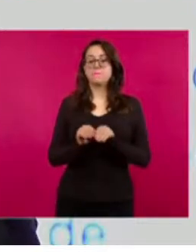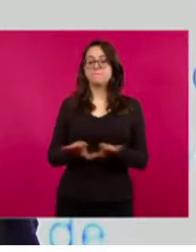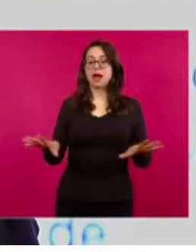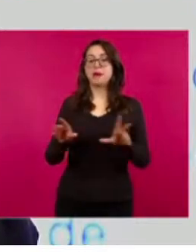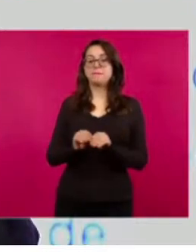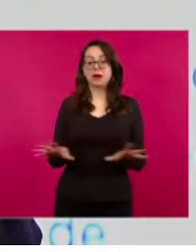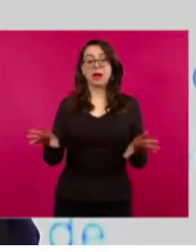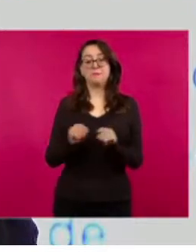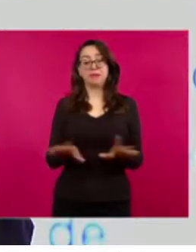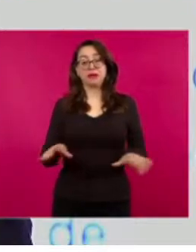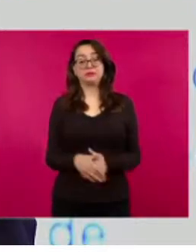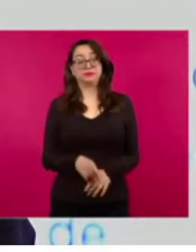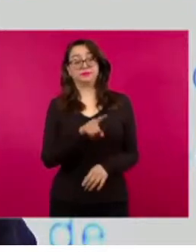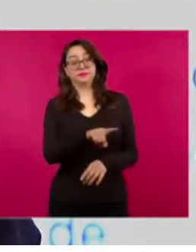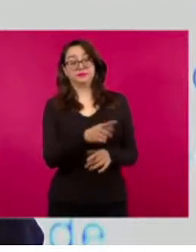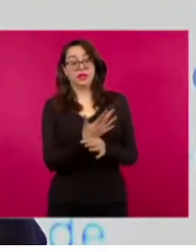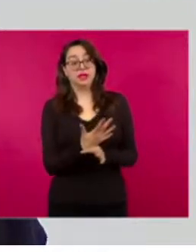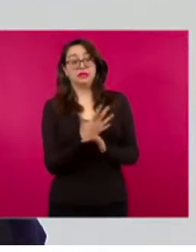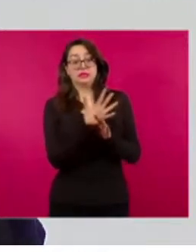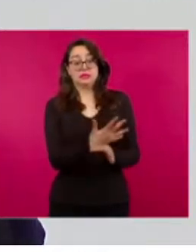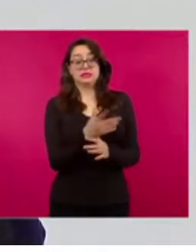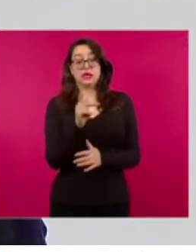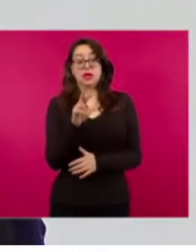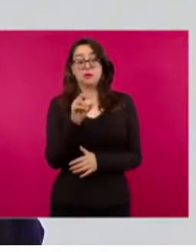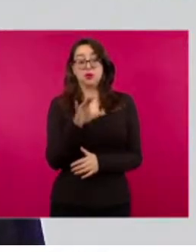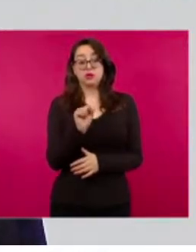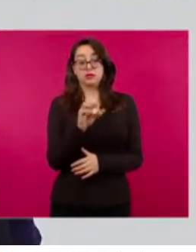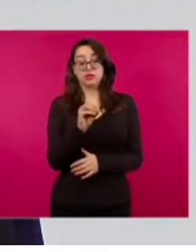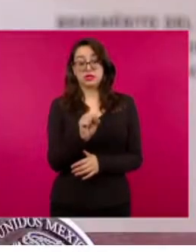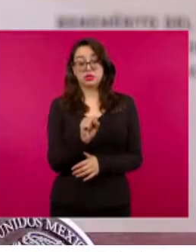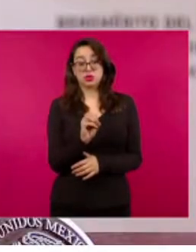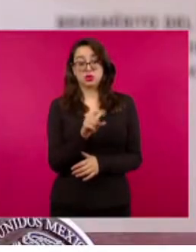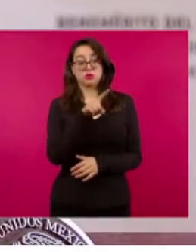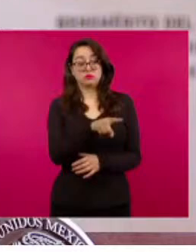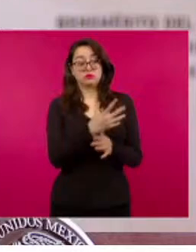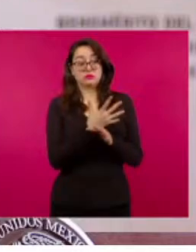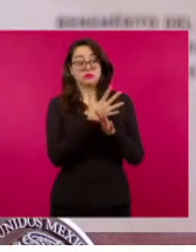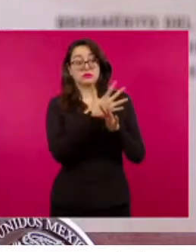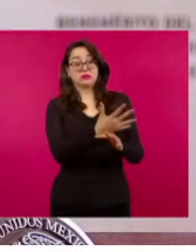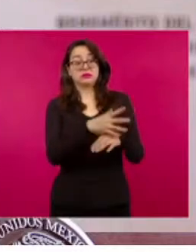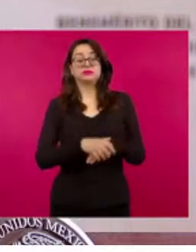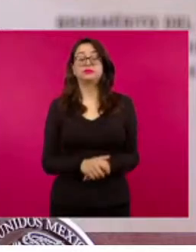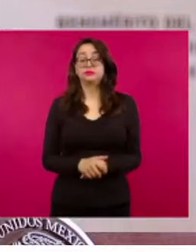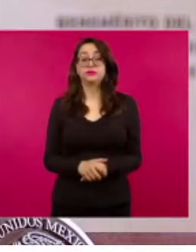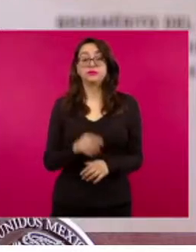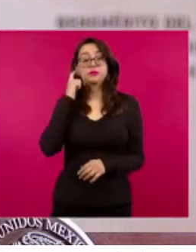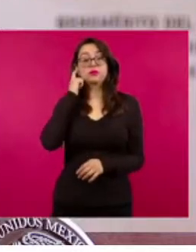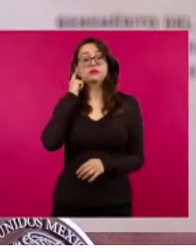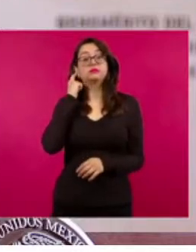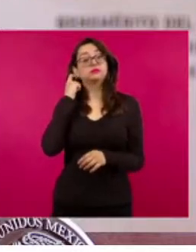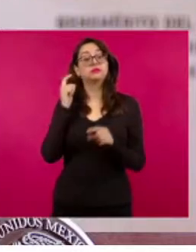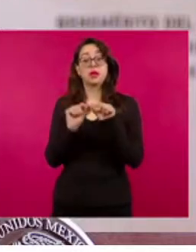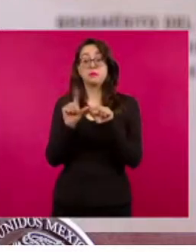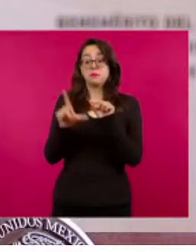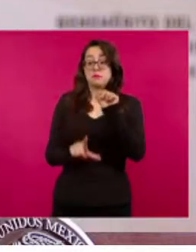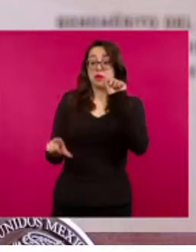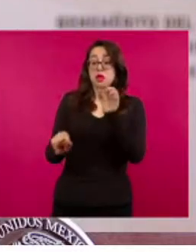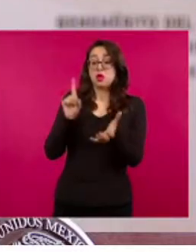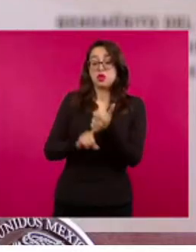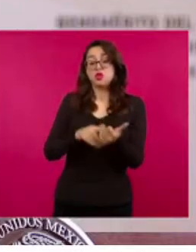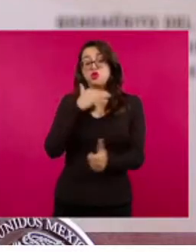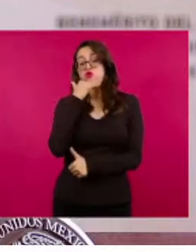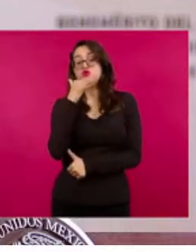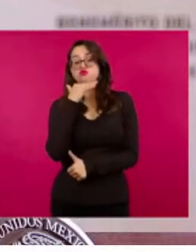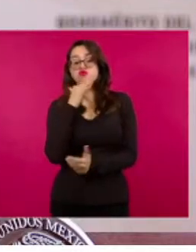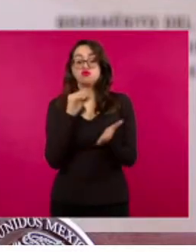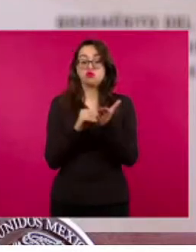Proceso señala que el documento expresa que, voy a citar a Proceso, pese a la promesa de hacer frente a la corrupción y que la pobreza sigue siendo en gran medida un trabajo